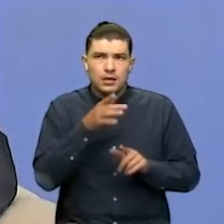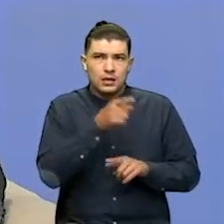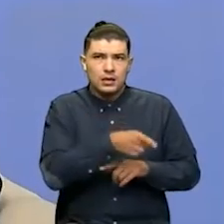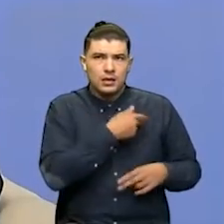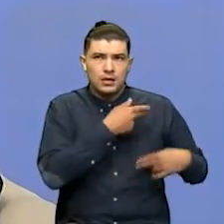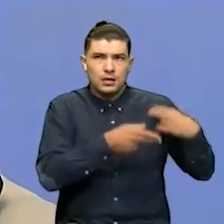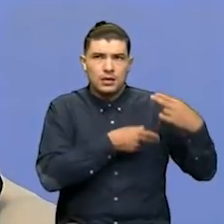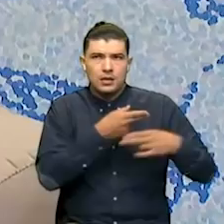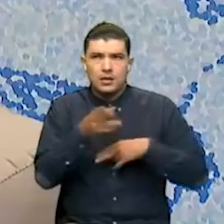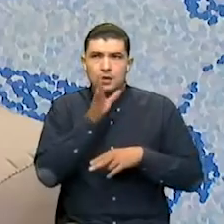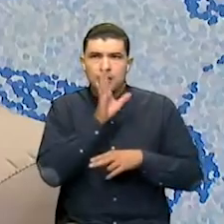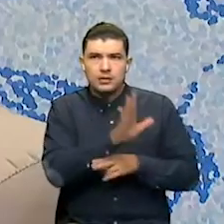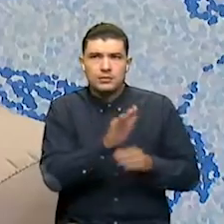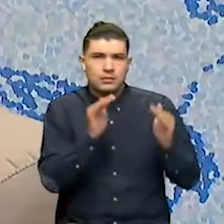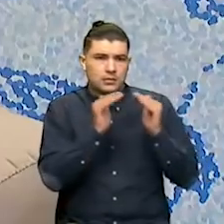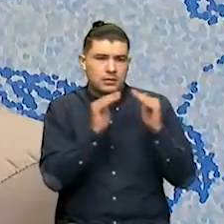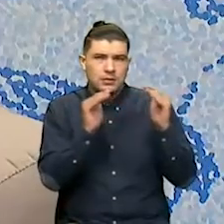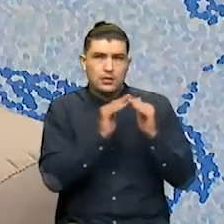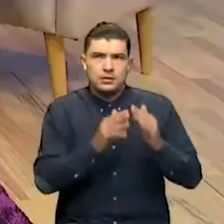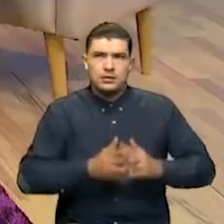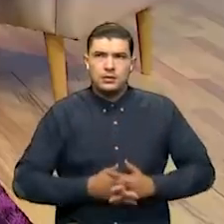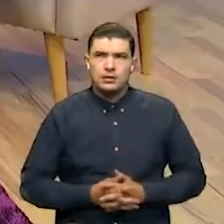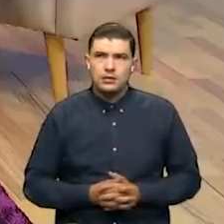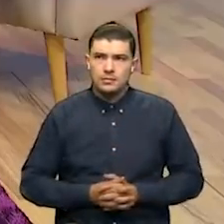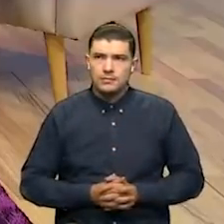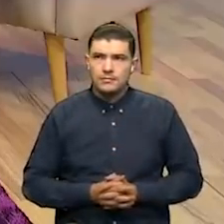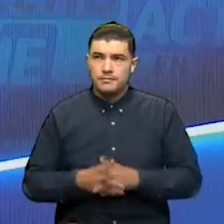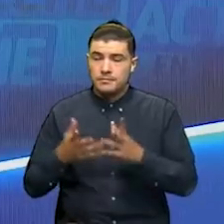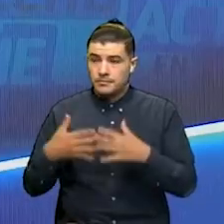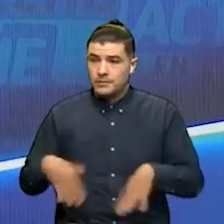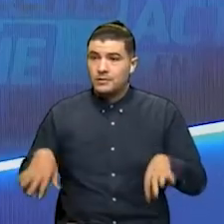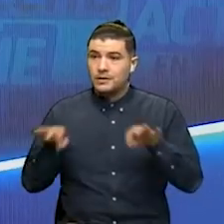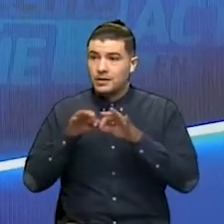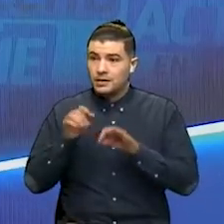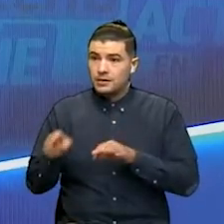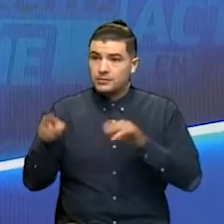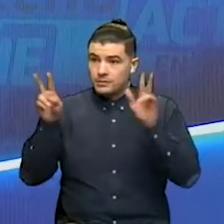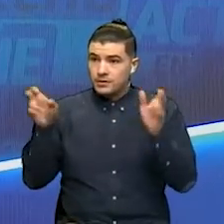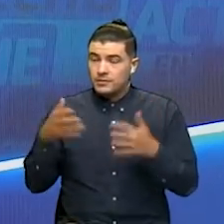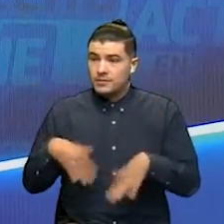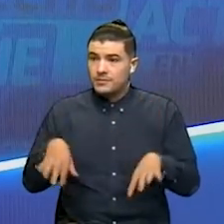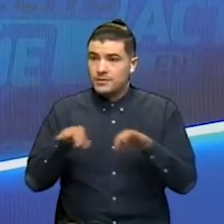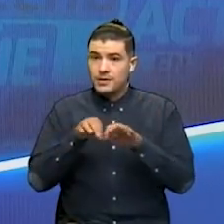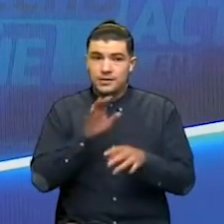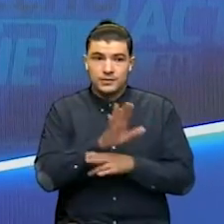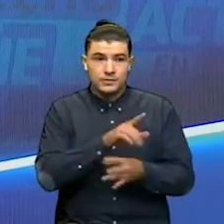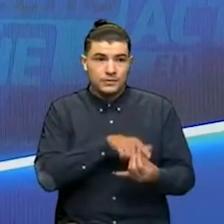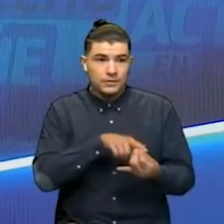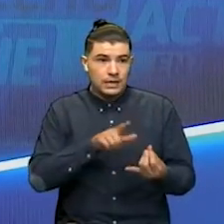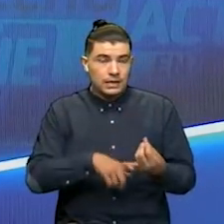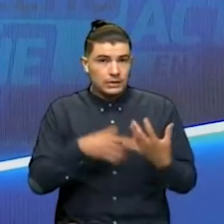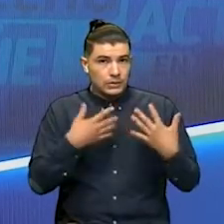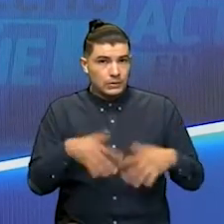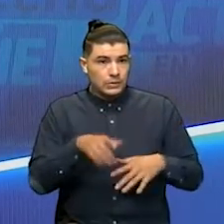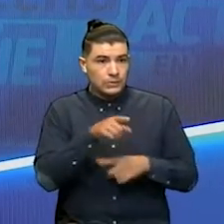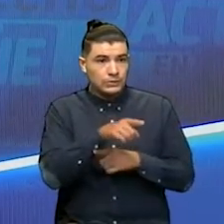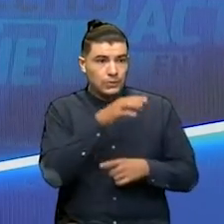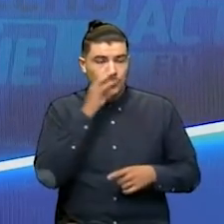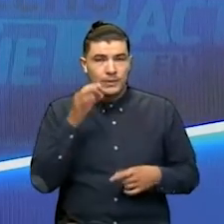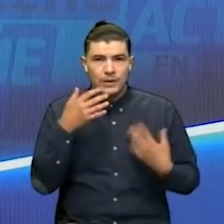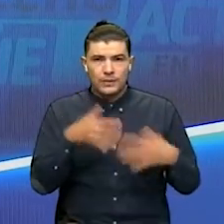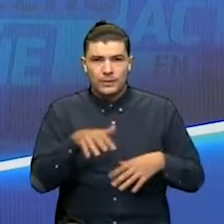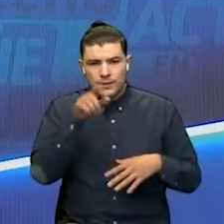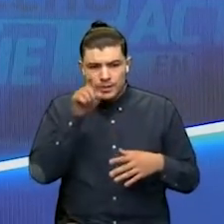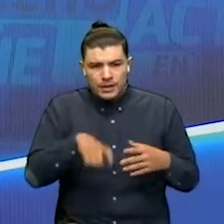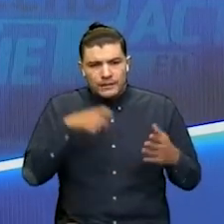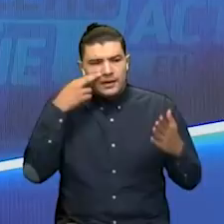es el bienestar familiar. Ok, muy final. Importante, uh-huh, tener la claridad. Sí, señor, entonces, en el caso del señor Felipe, habría que